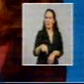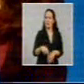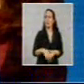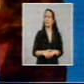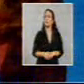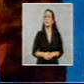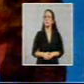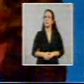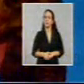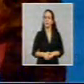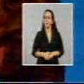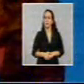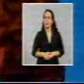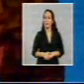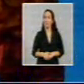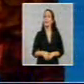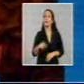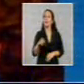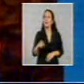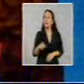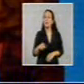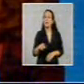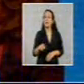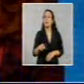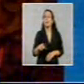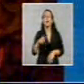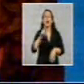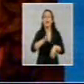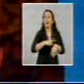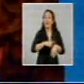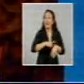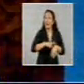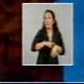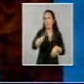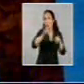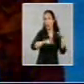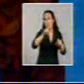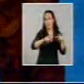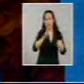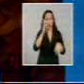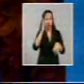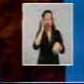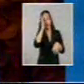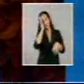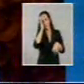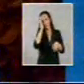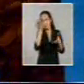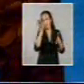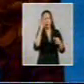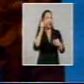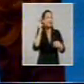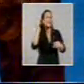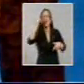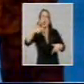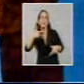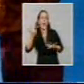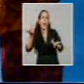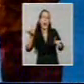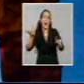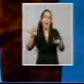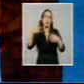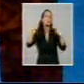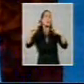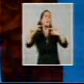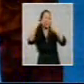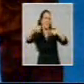que las pernoctaciones, o sea, el tiempo que la gente pasa, la noche que la gente pasa en un hotel, en una hostería, en materia